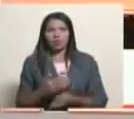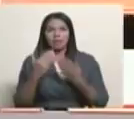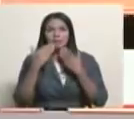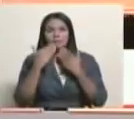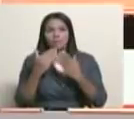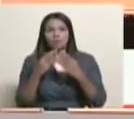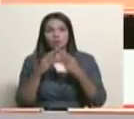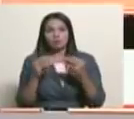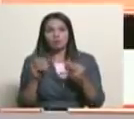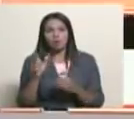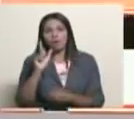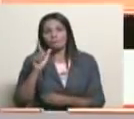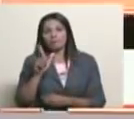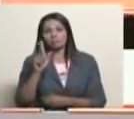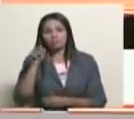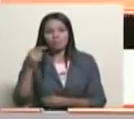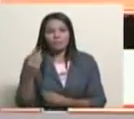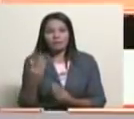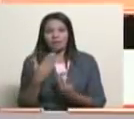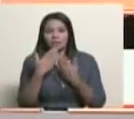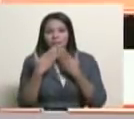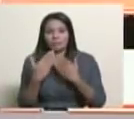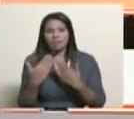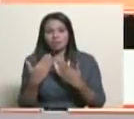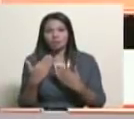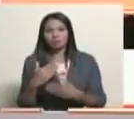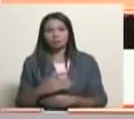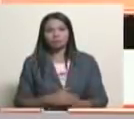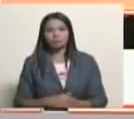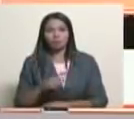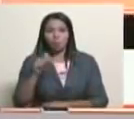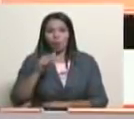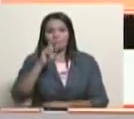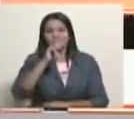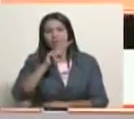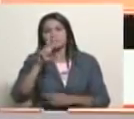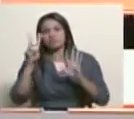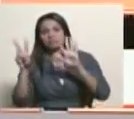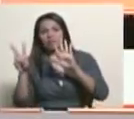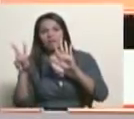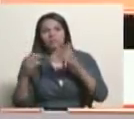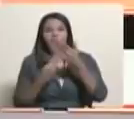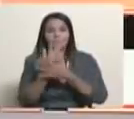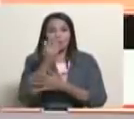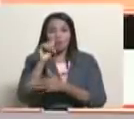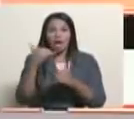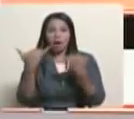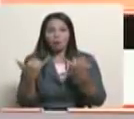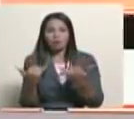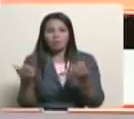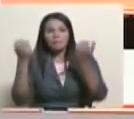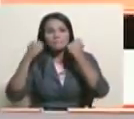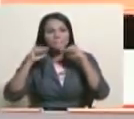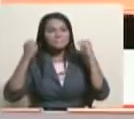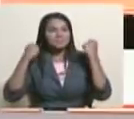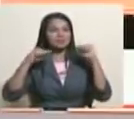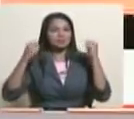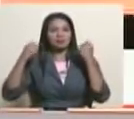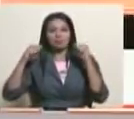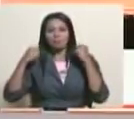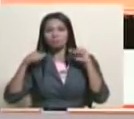al Partido Socialista Unido de Venezuela, hoy 27 de mayo, desde ya, que nos preparemos